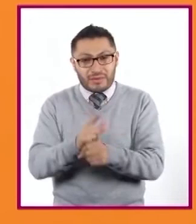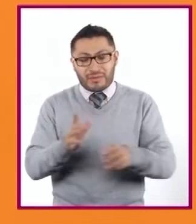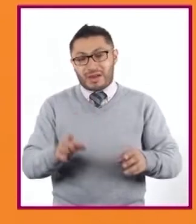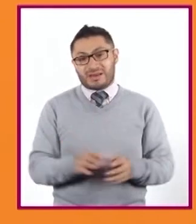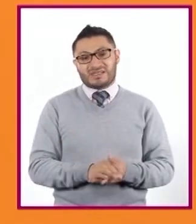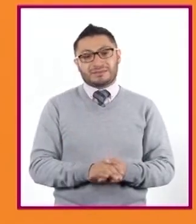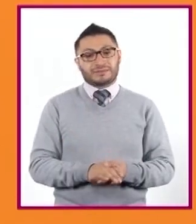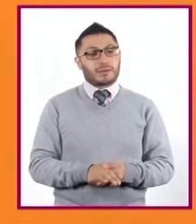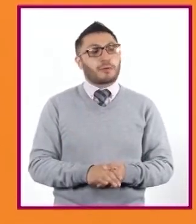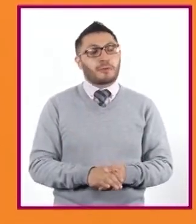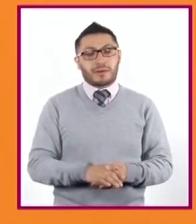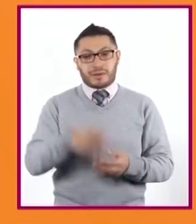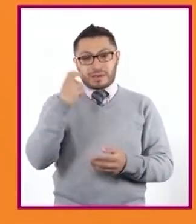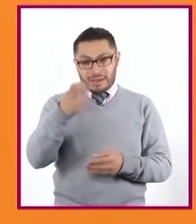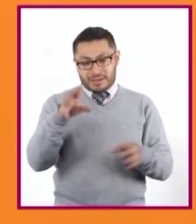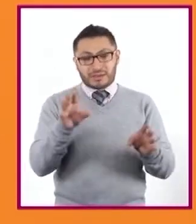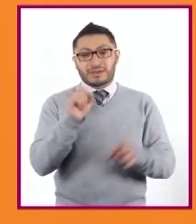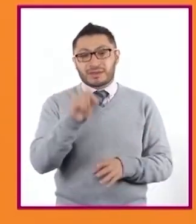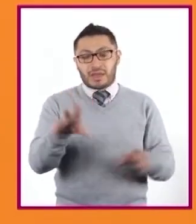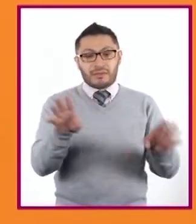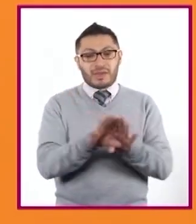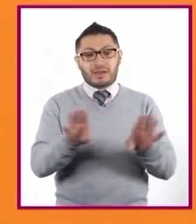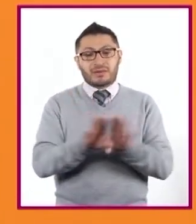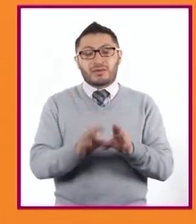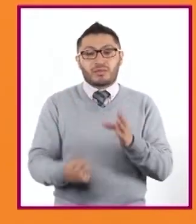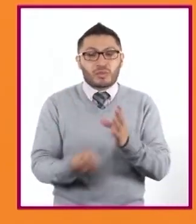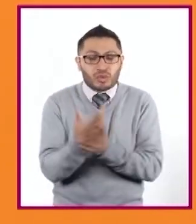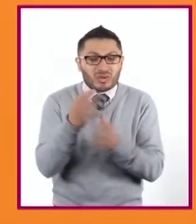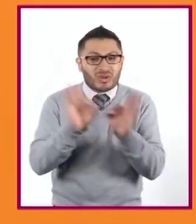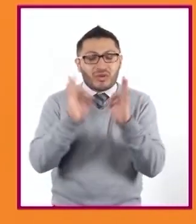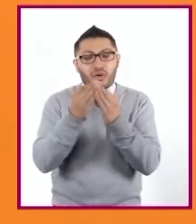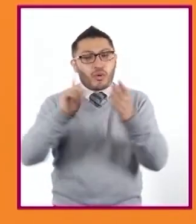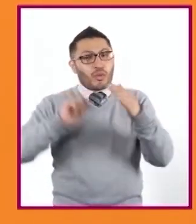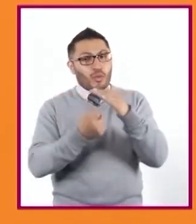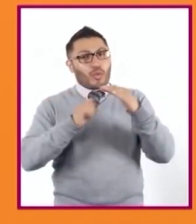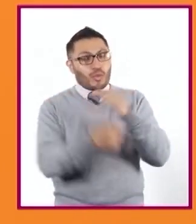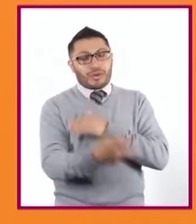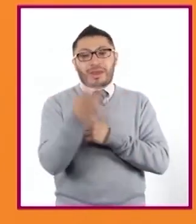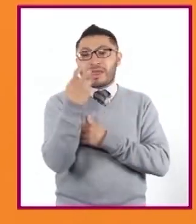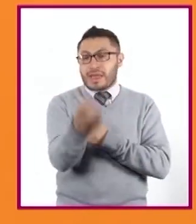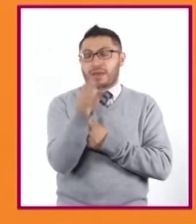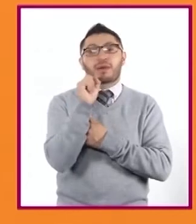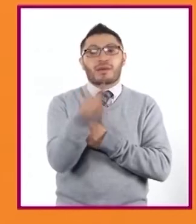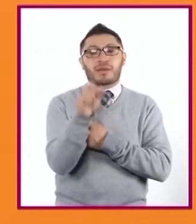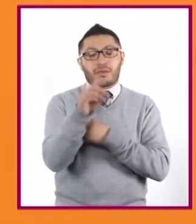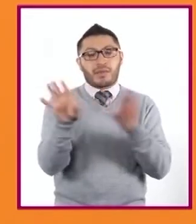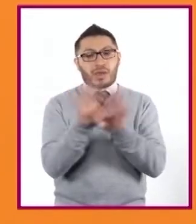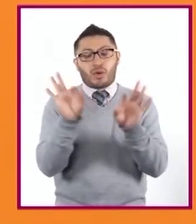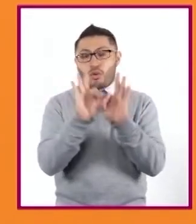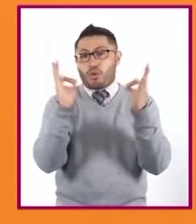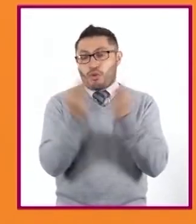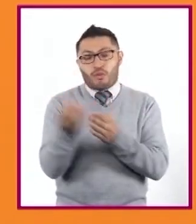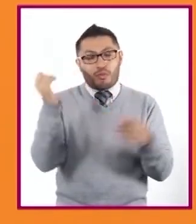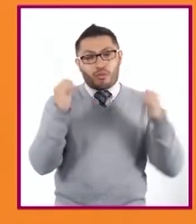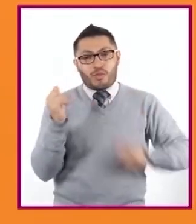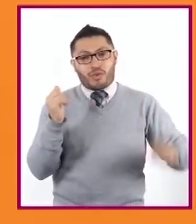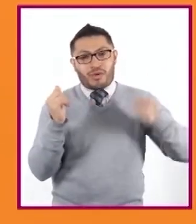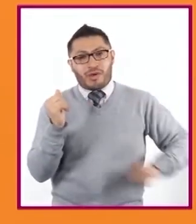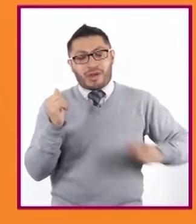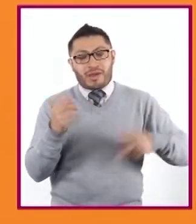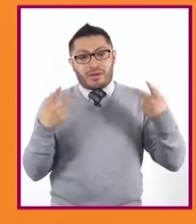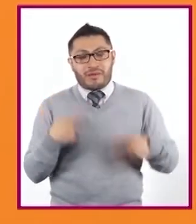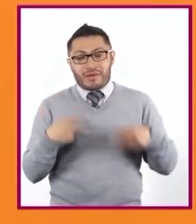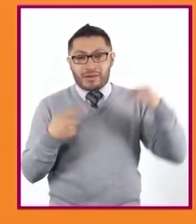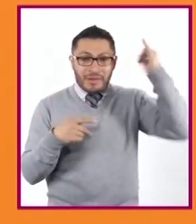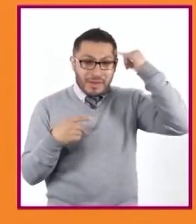productos, y eso agilizó también la implementación de nuevas tecnologías. Asimismo, las técnicas ancestrales de los